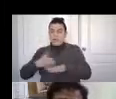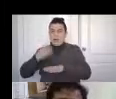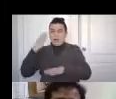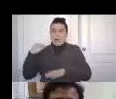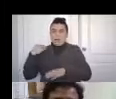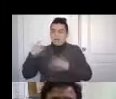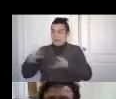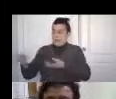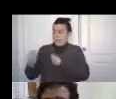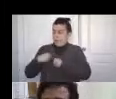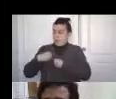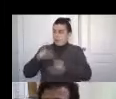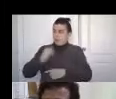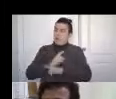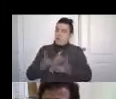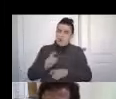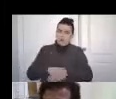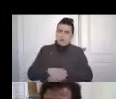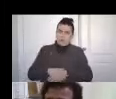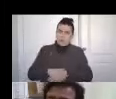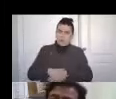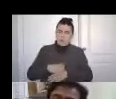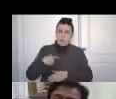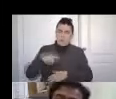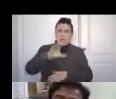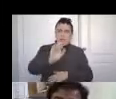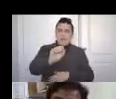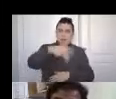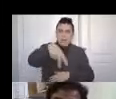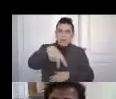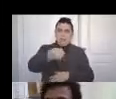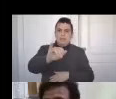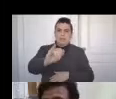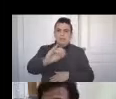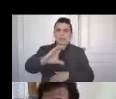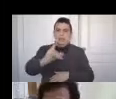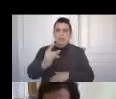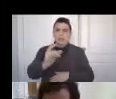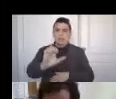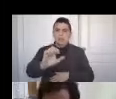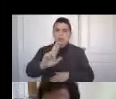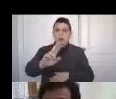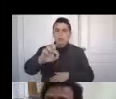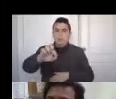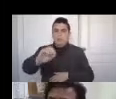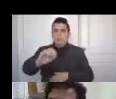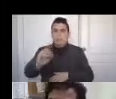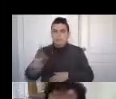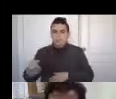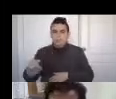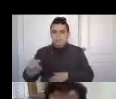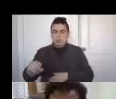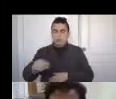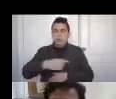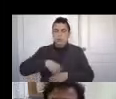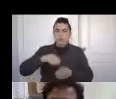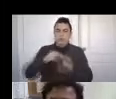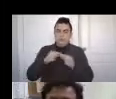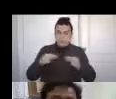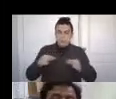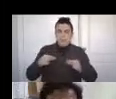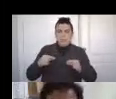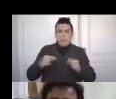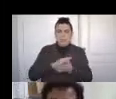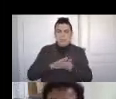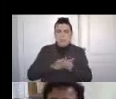pasado. Porque si yo estuve infectado o infectada, lo que voy a generar son anticuerpos contra este patógeno, y yo los puedo detectar. Pero no me dicen